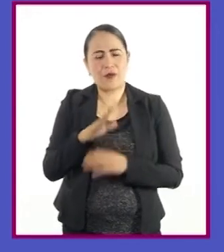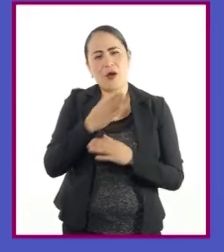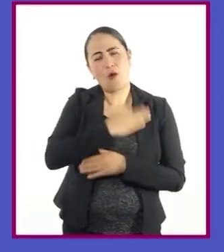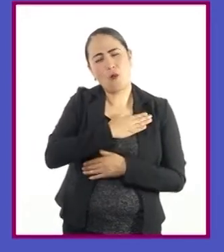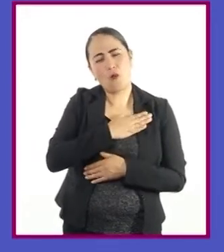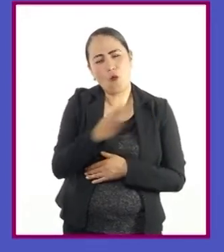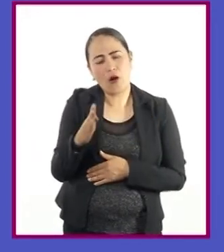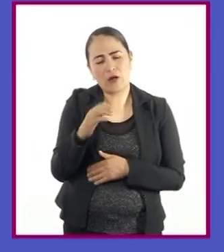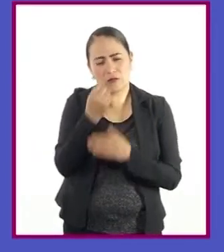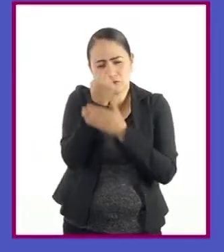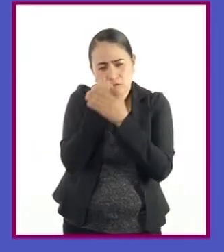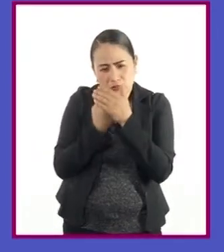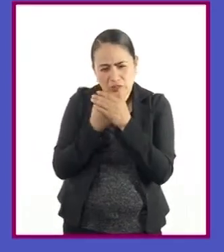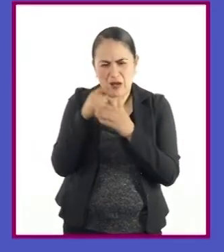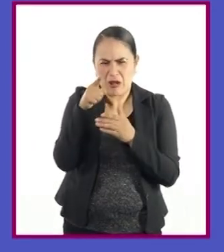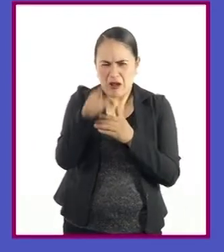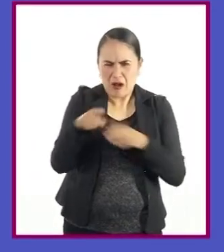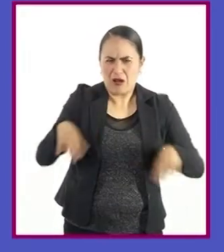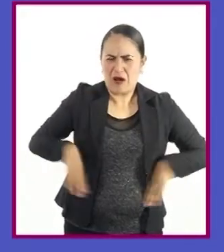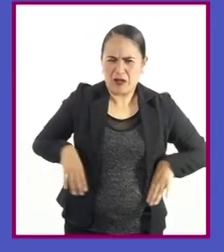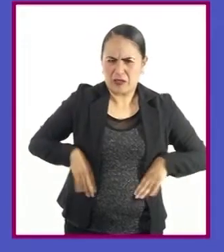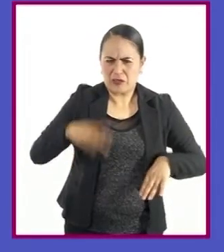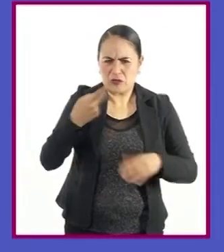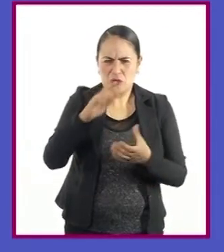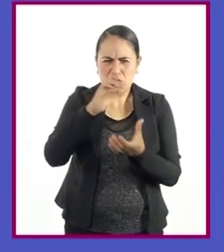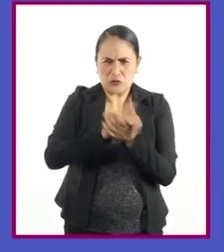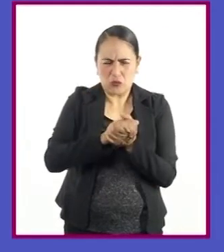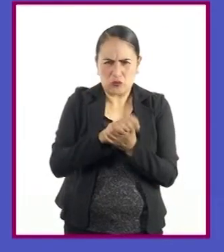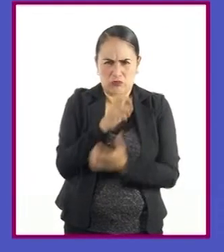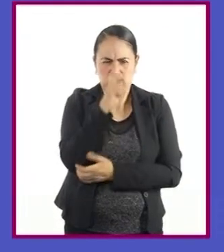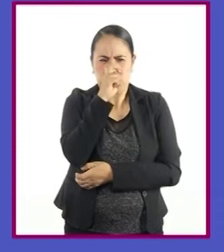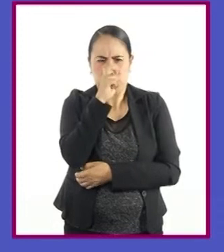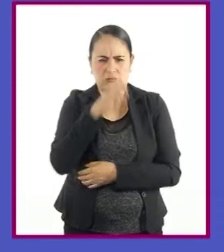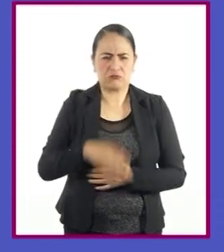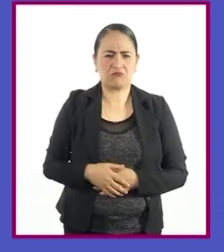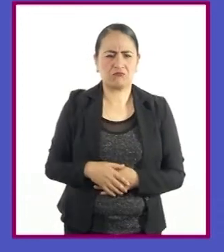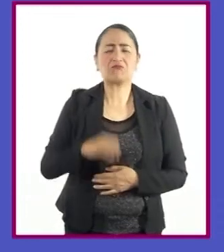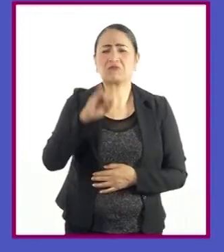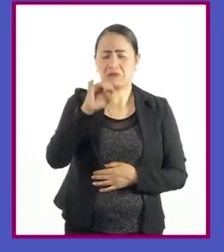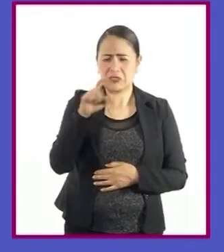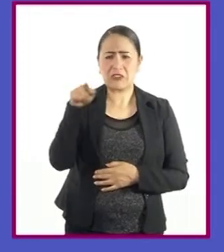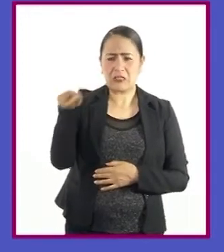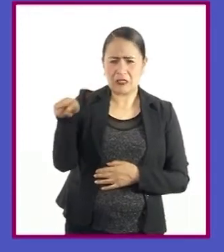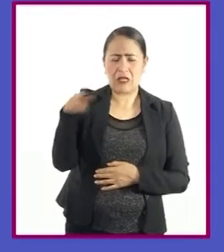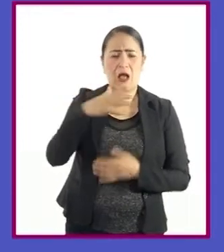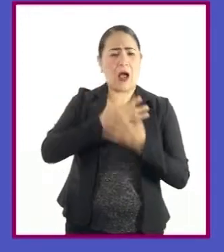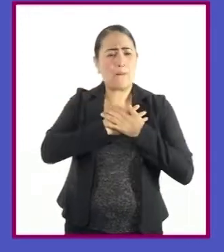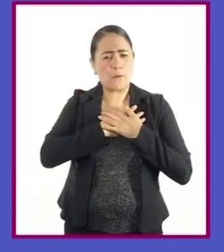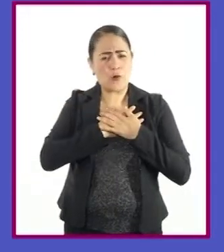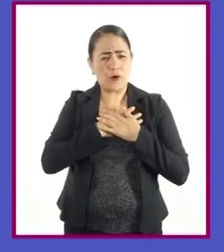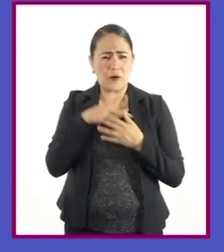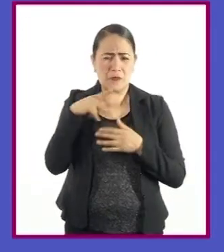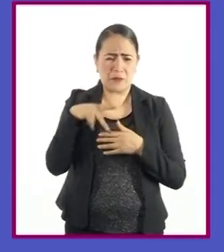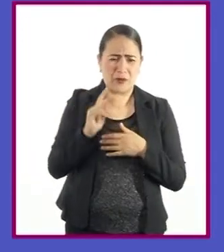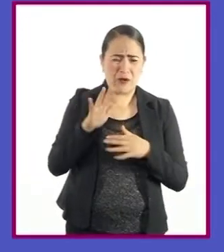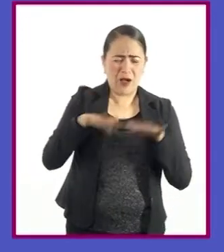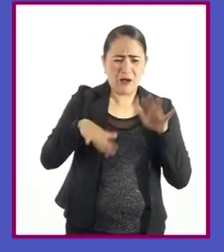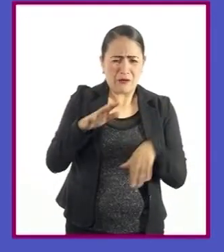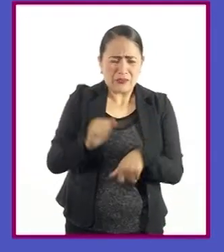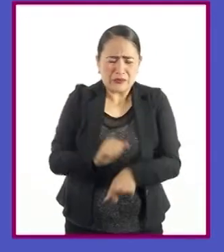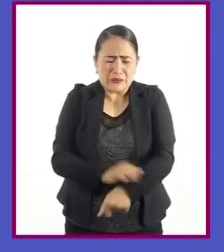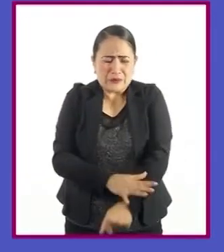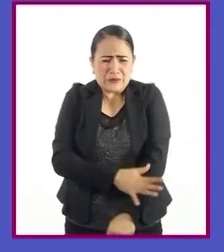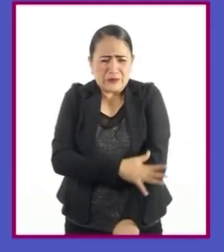marido heló sus soñadas niñerías de novia. Lo quería mucho, sin embargo, a veces con un ligero estremecimiento